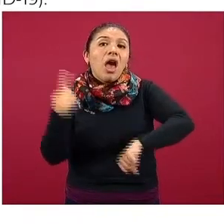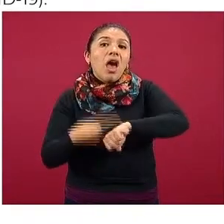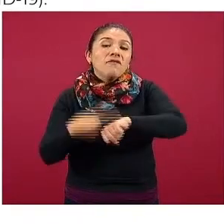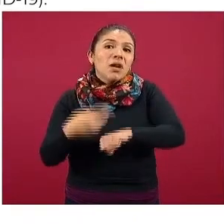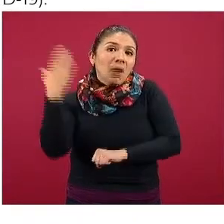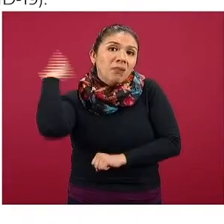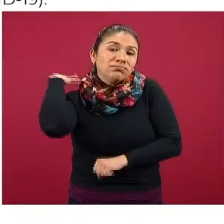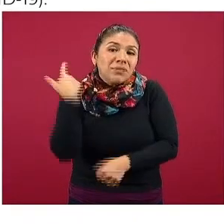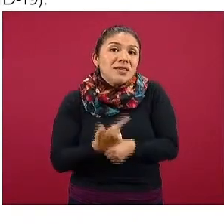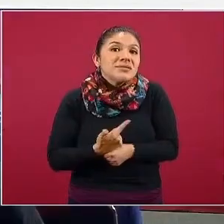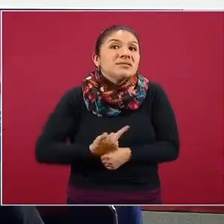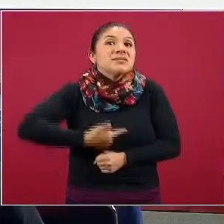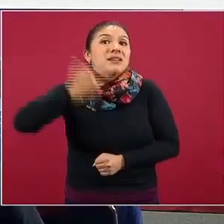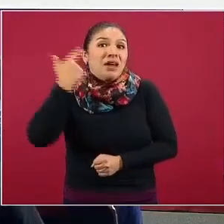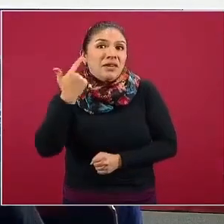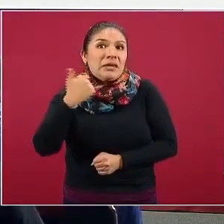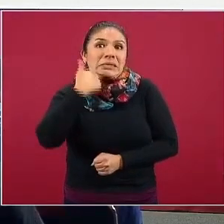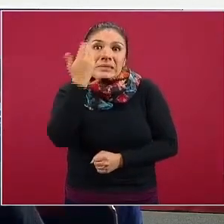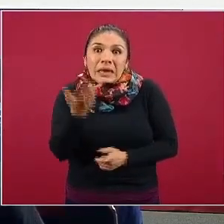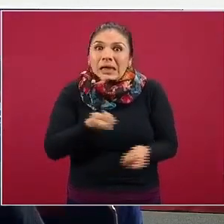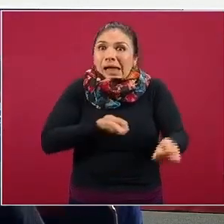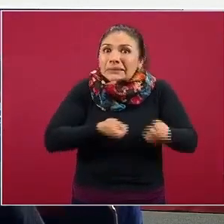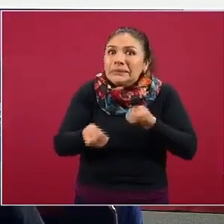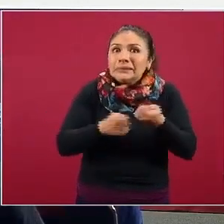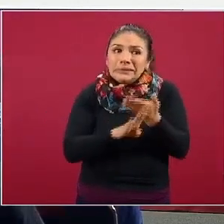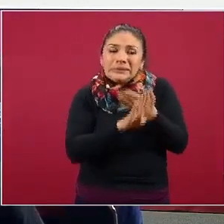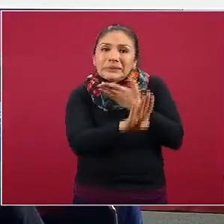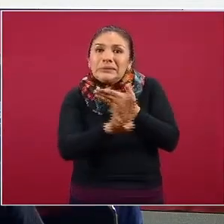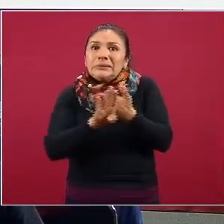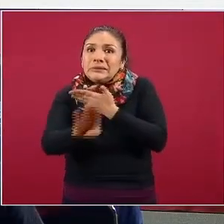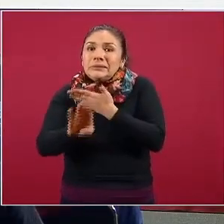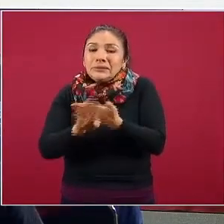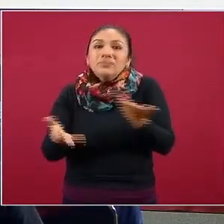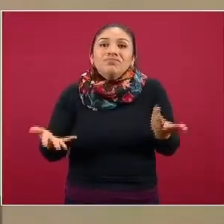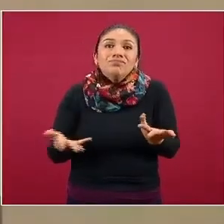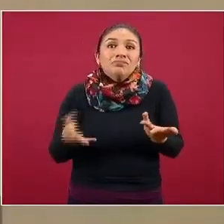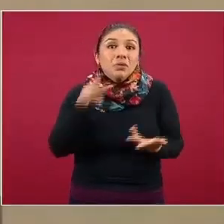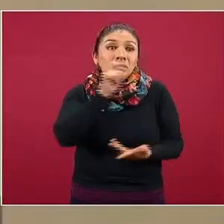condición grave que queremos evitar en todos aquellos